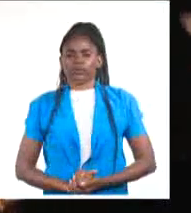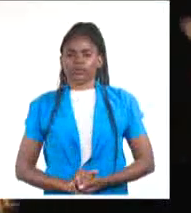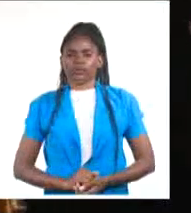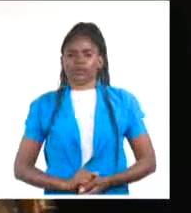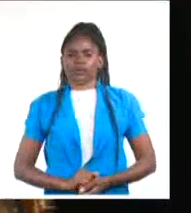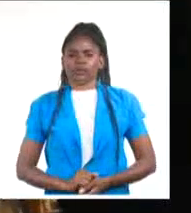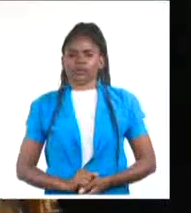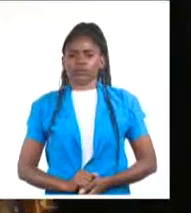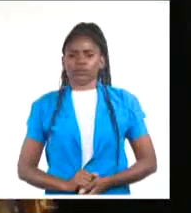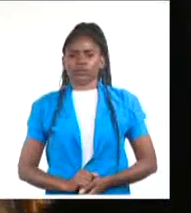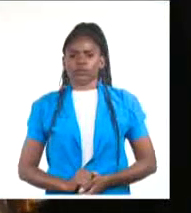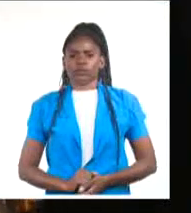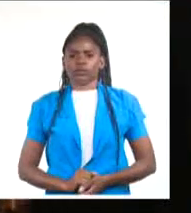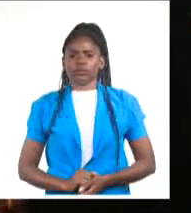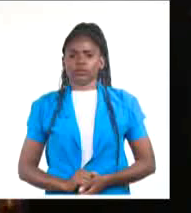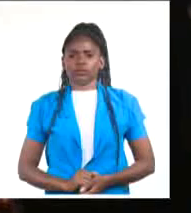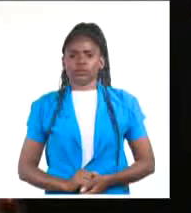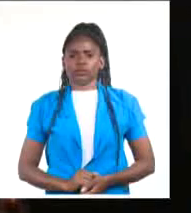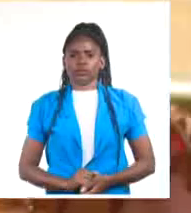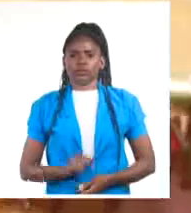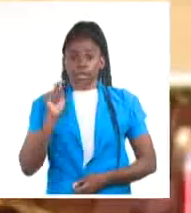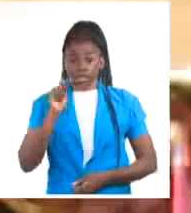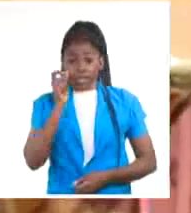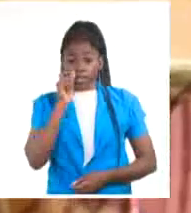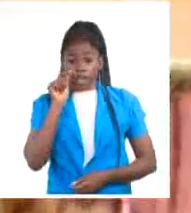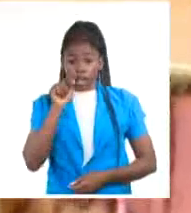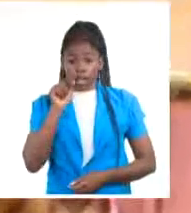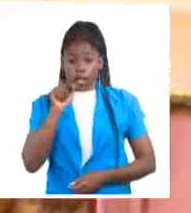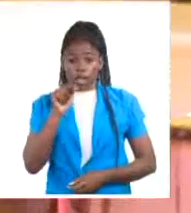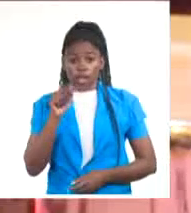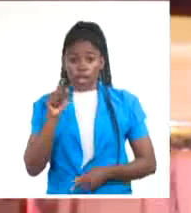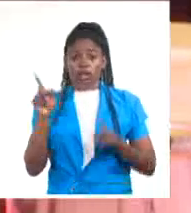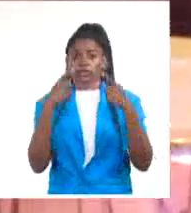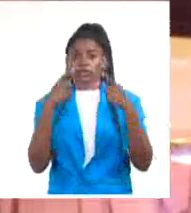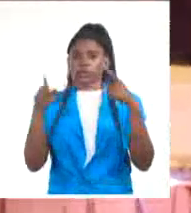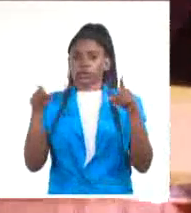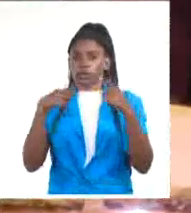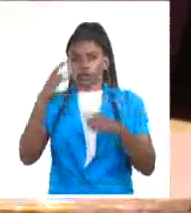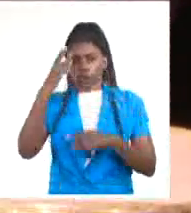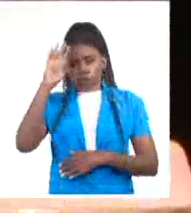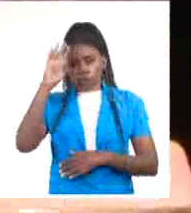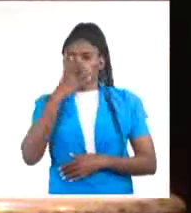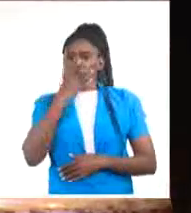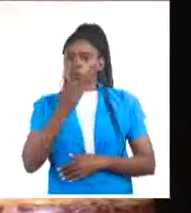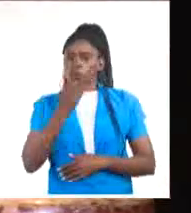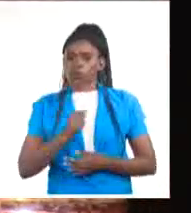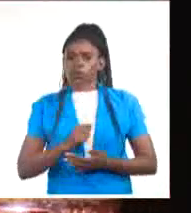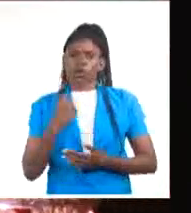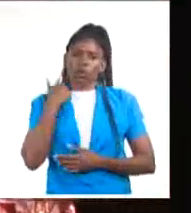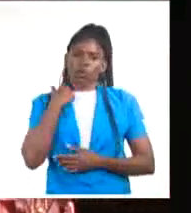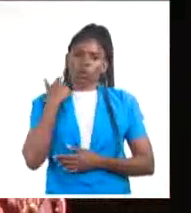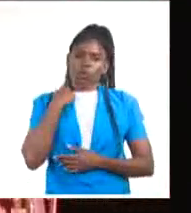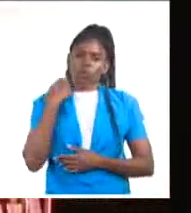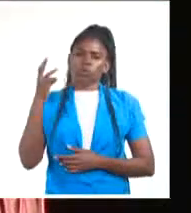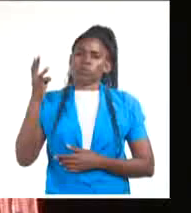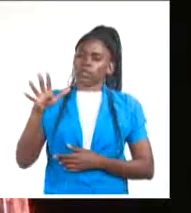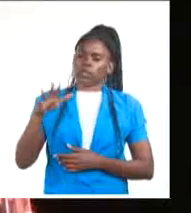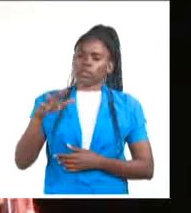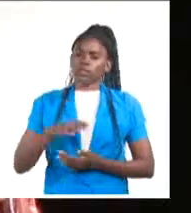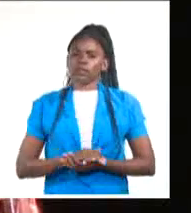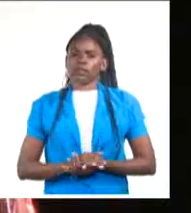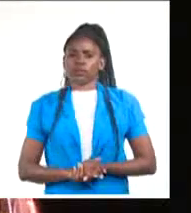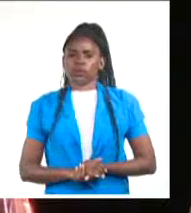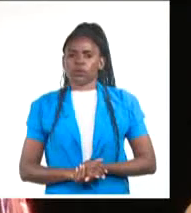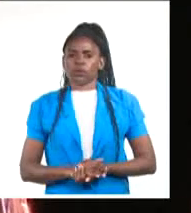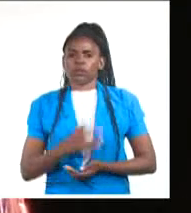Haruhiko Kono es un melómano de la música cubana. Hace 35 años lo sedujo la sonoridad de esta isla al punto